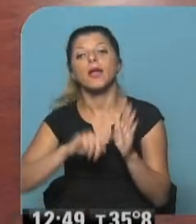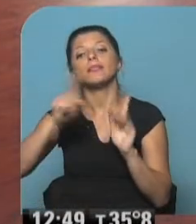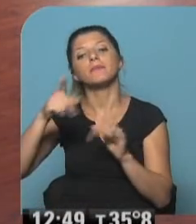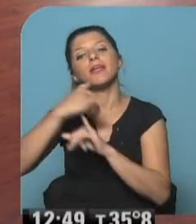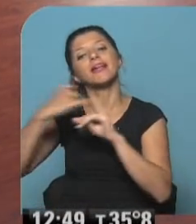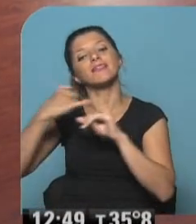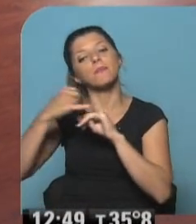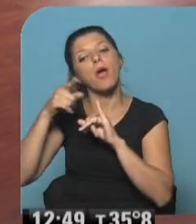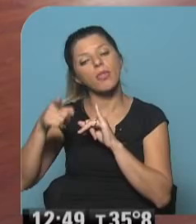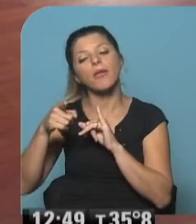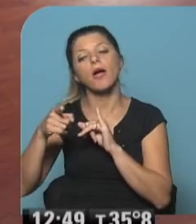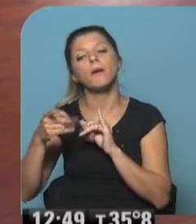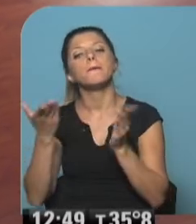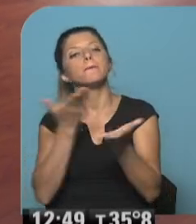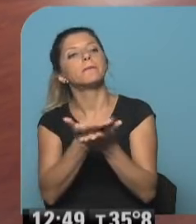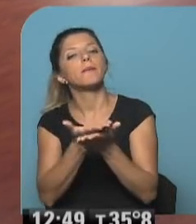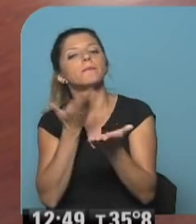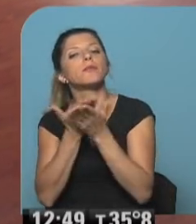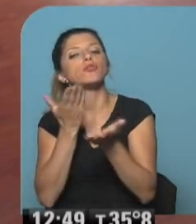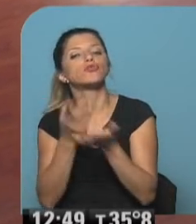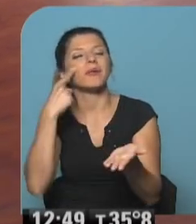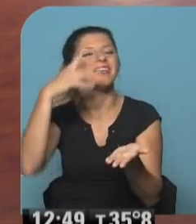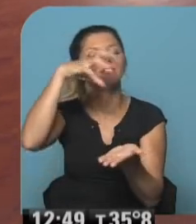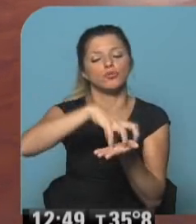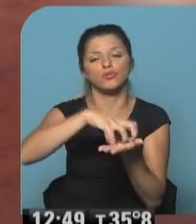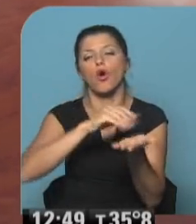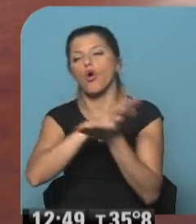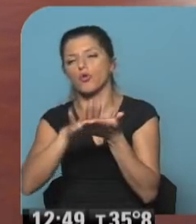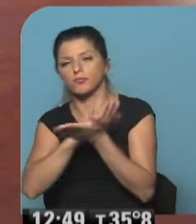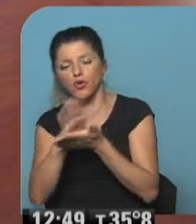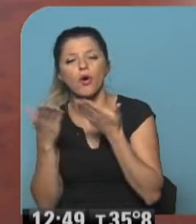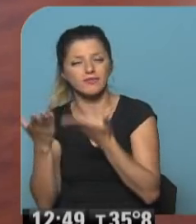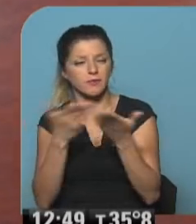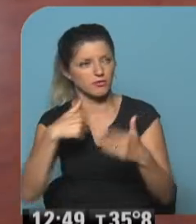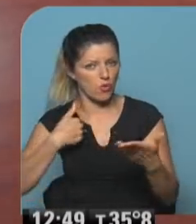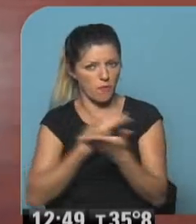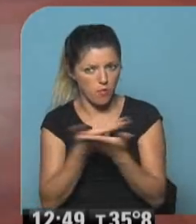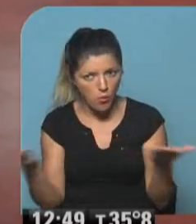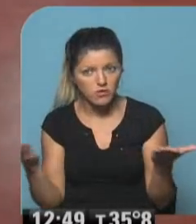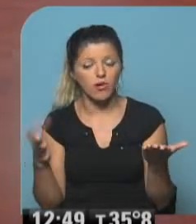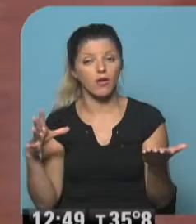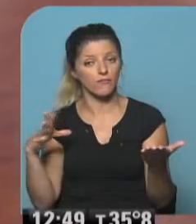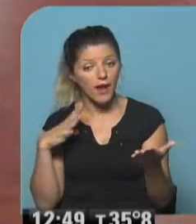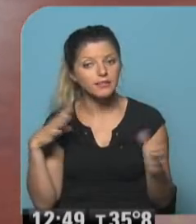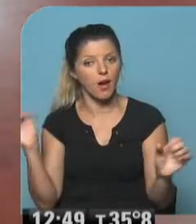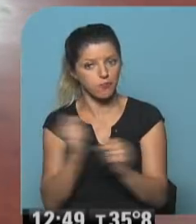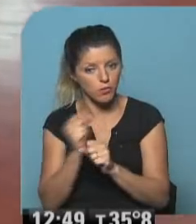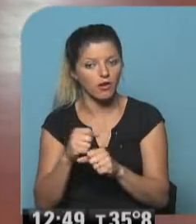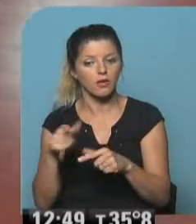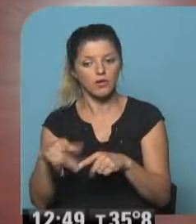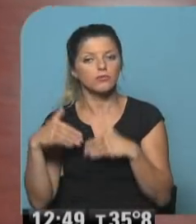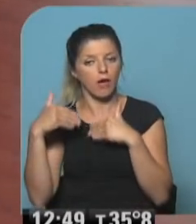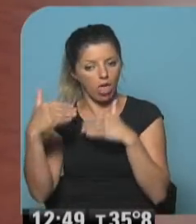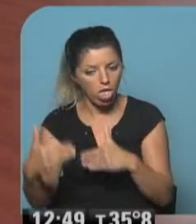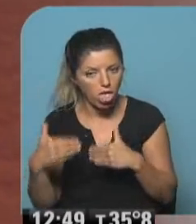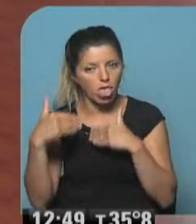media en términos de instituciones, corrupción, servicios públicos que se ven postergados. Entonces me parece A